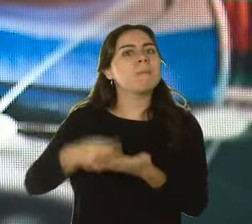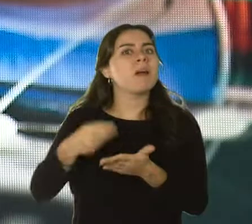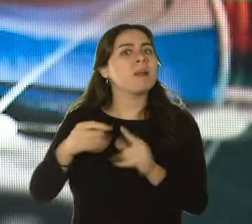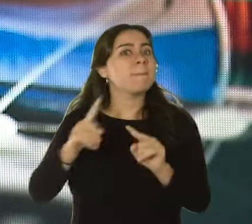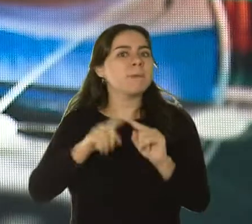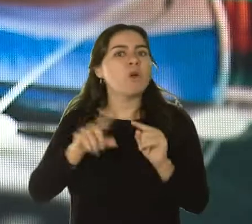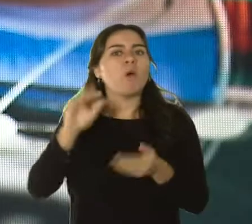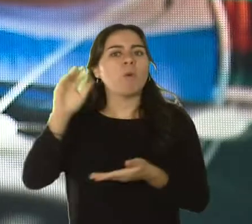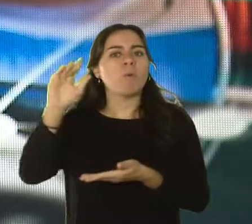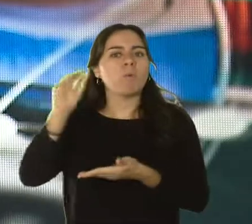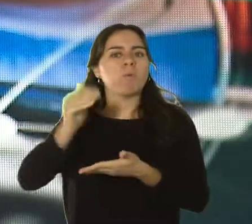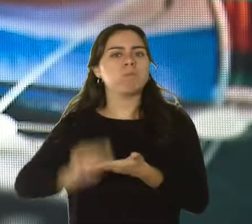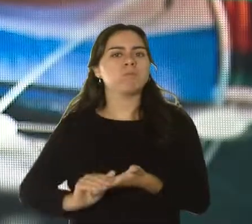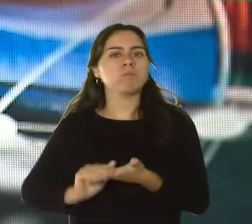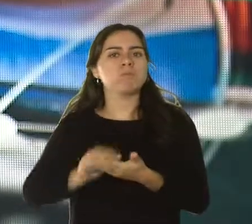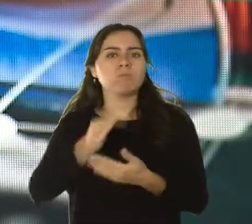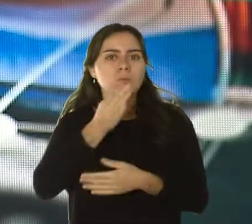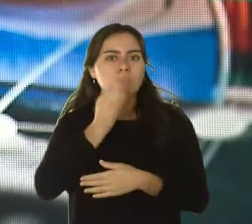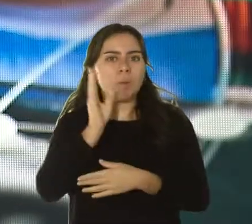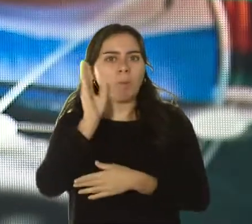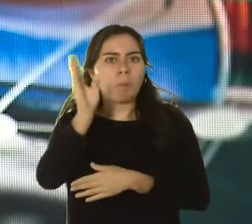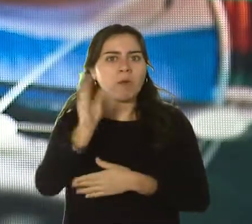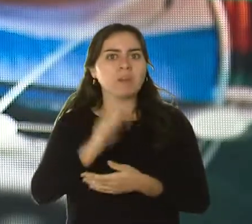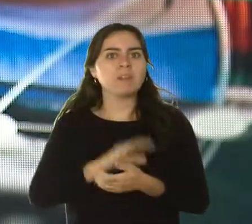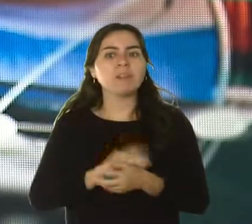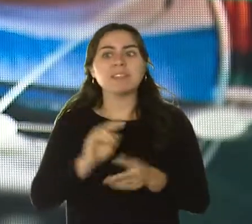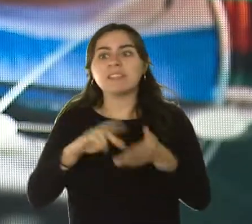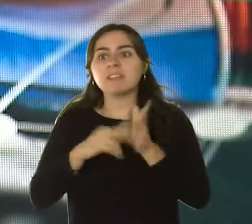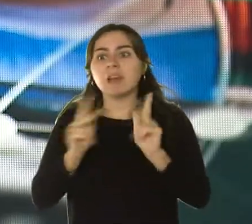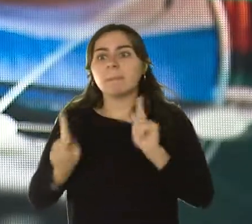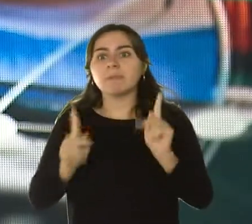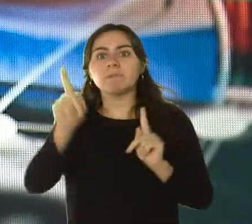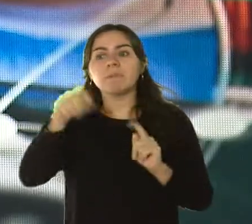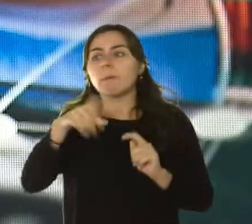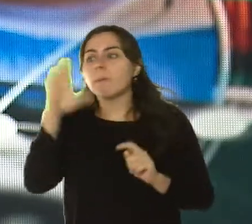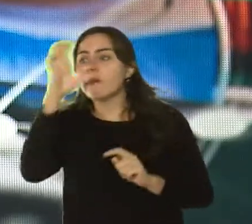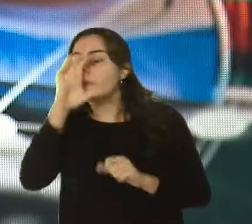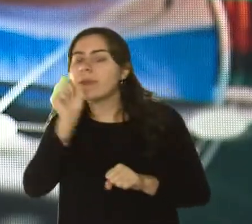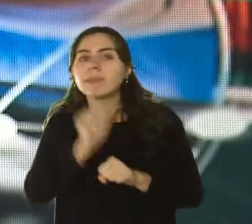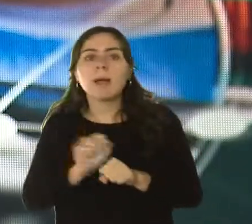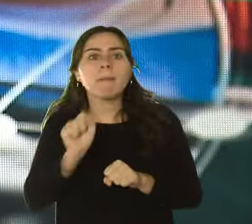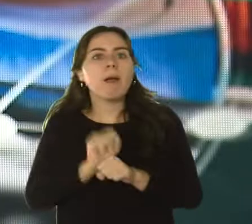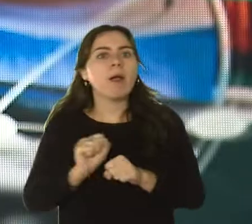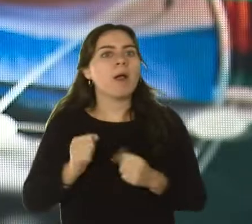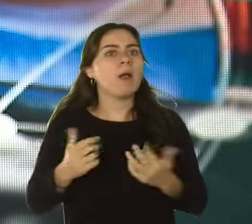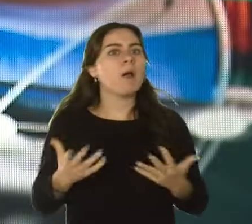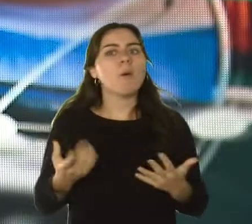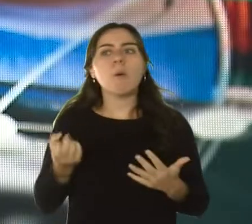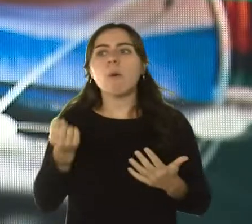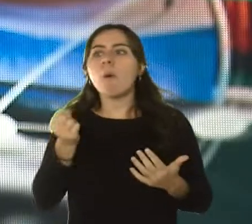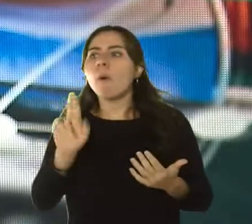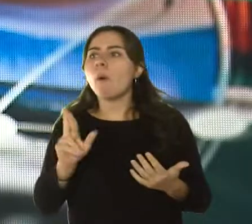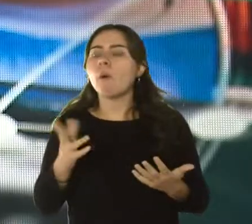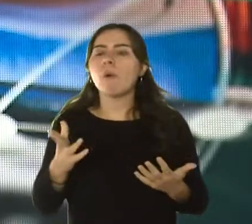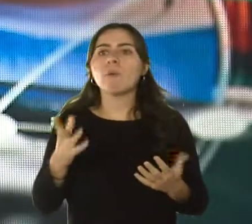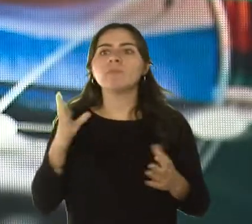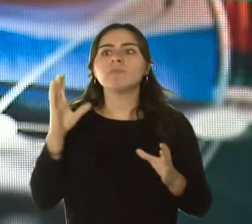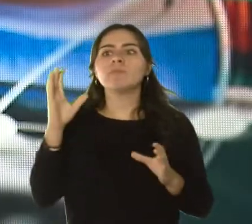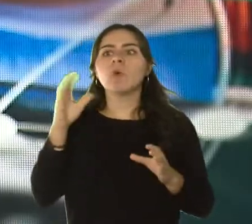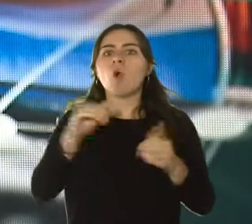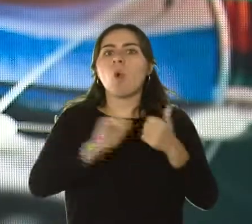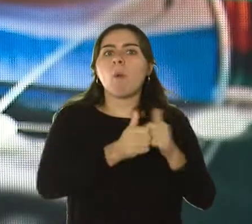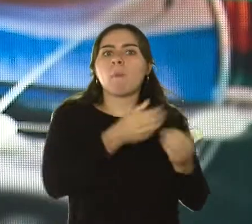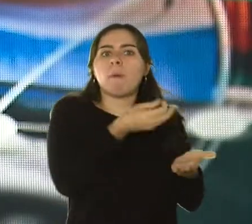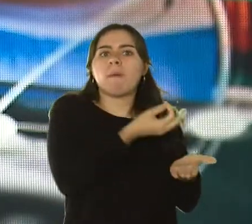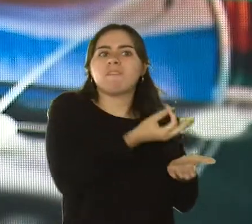va a cesar de existir y las personas van a tener que buscarse un trabajo y ver cómo pueden, ¿verdad?, reestructurar sus finanzas